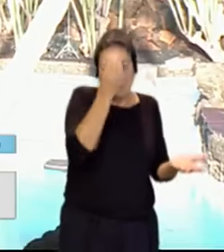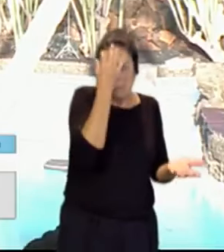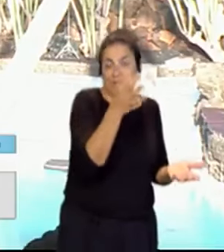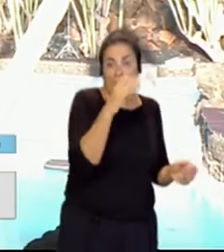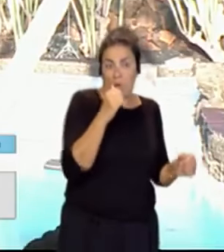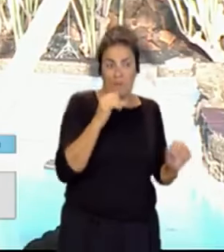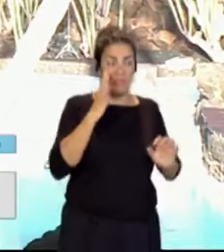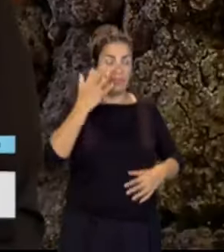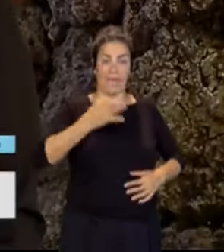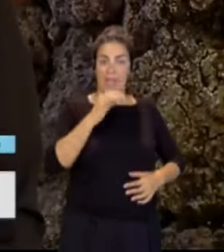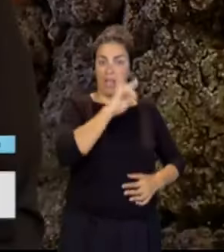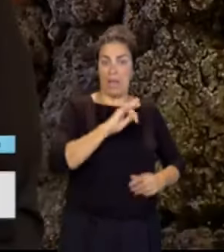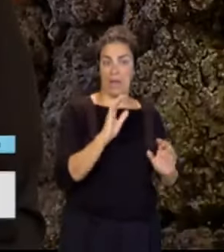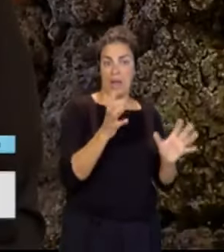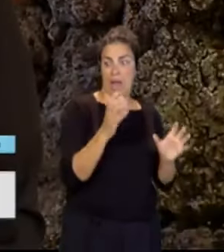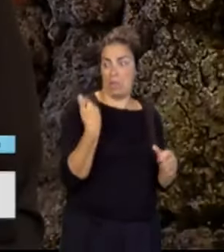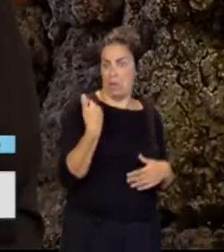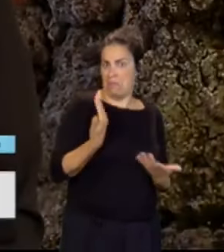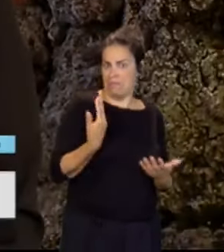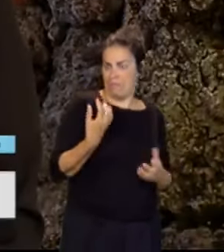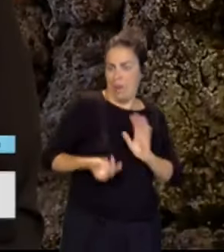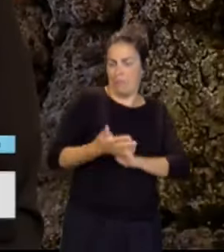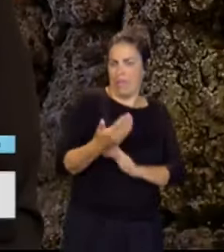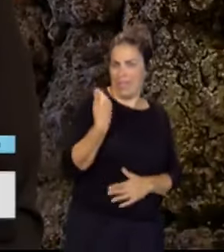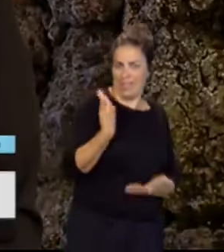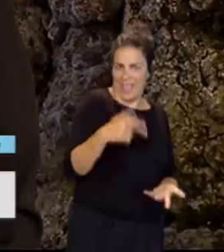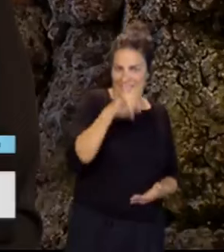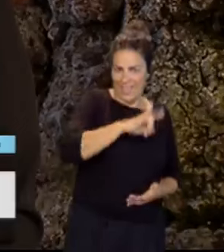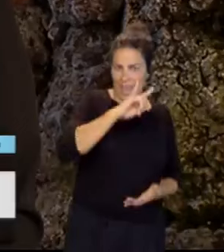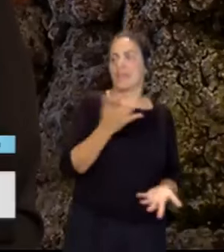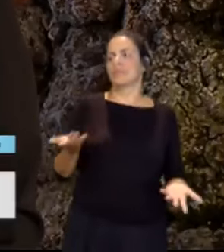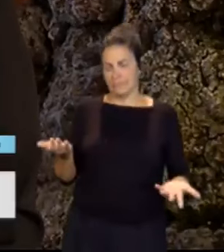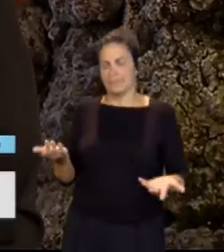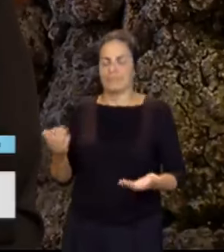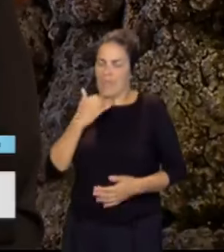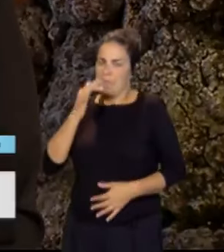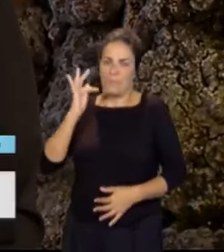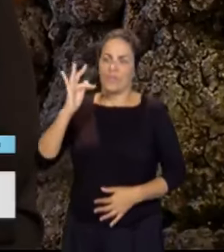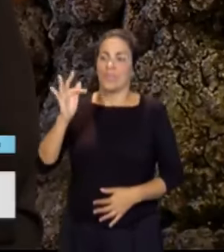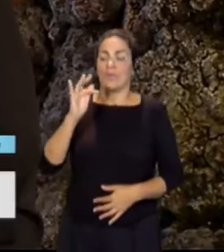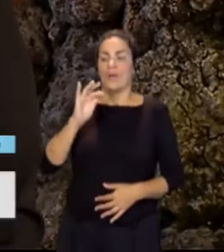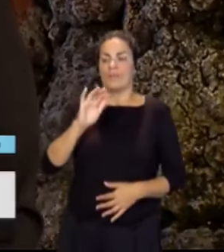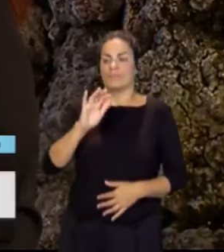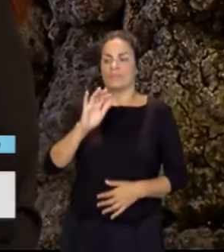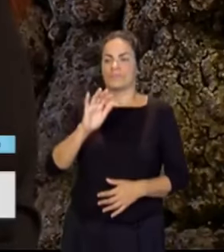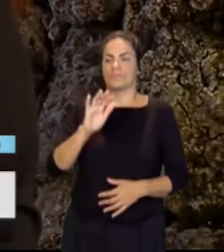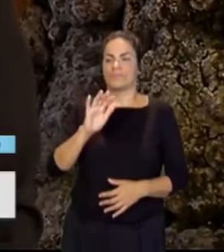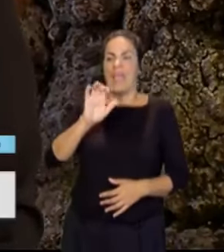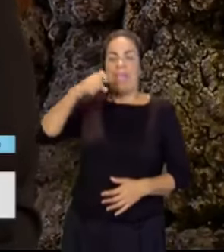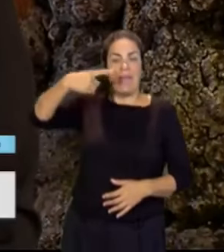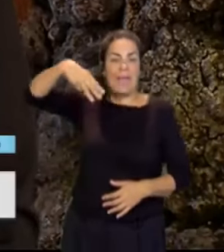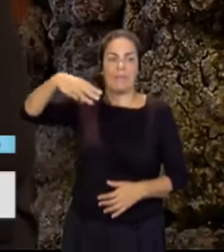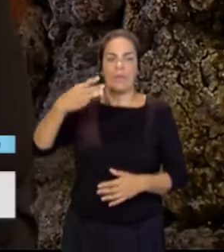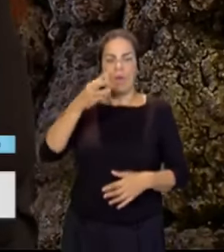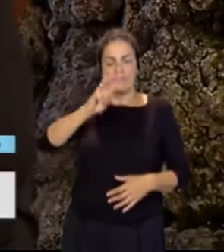archipiélago No pues lo acogemos de manera positiva el Elm se mide cada TR meses se hace con encuestas es un sistema que siempre